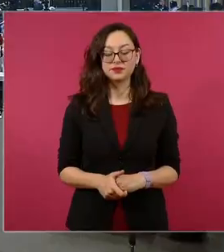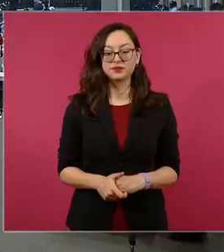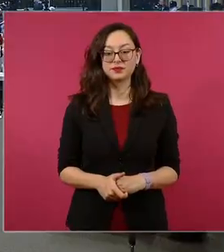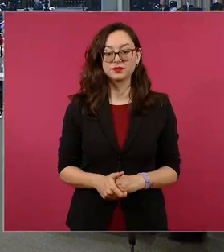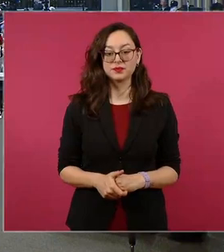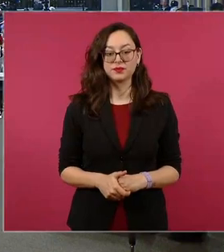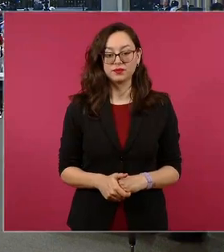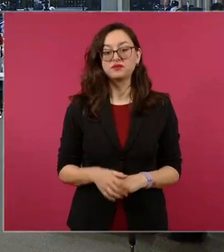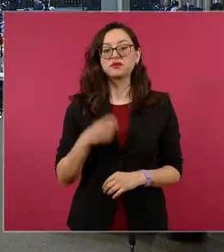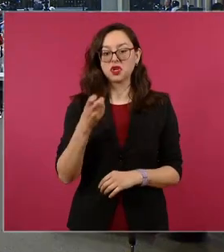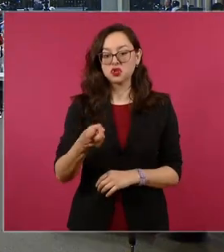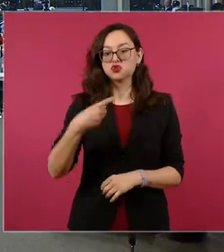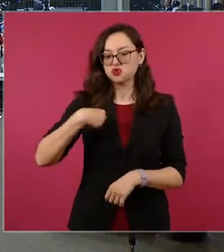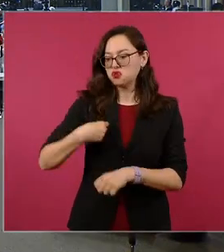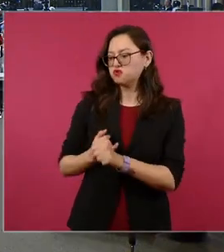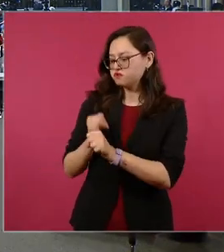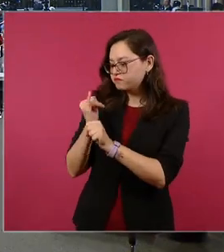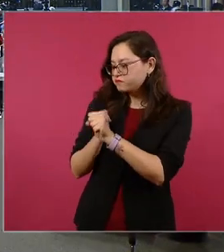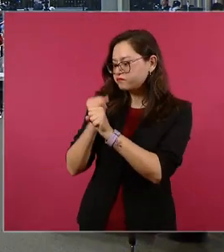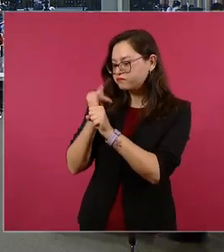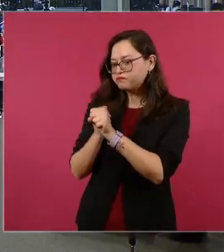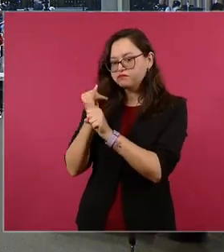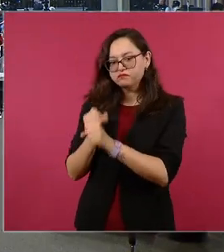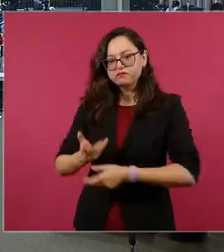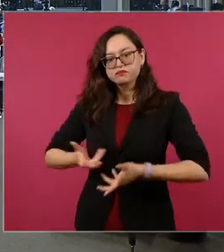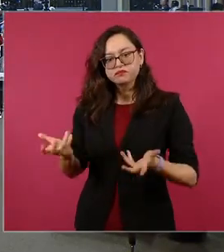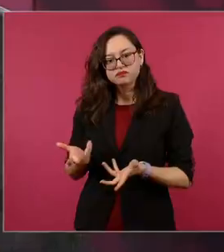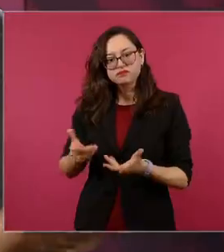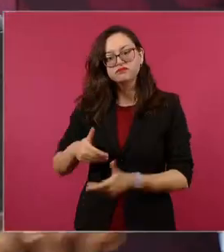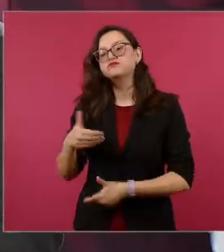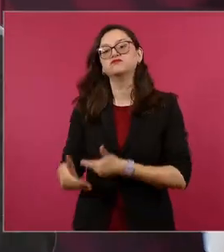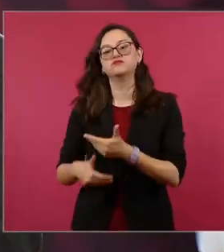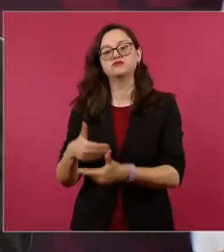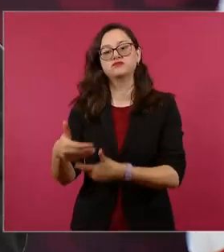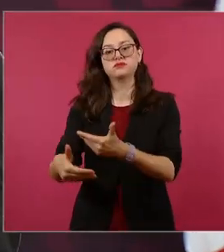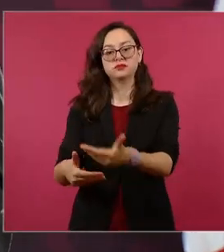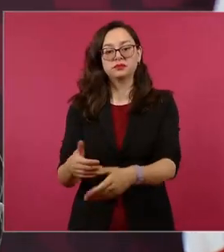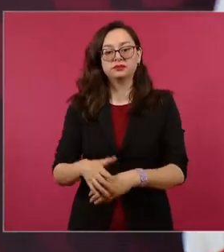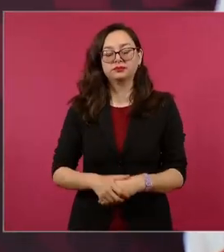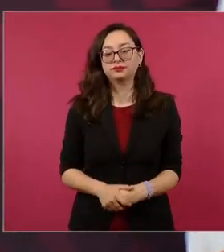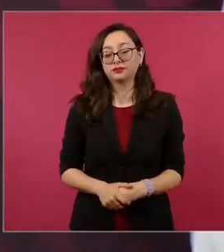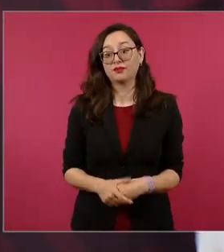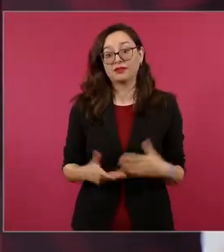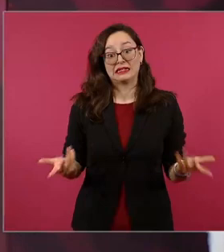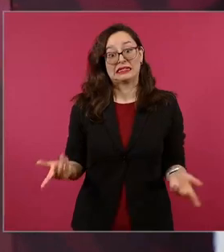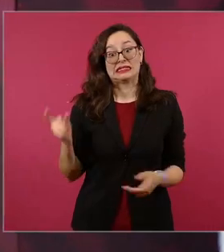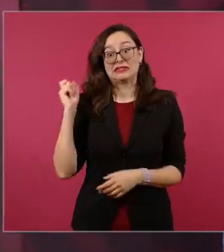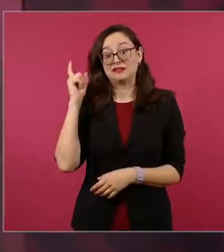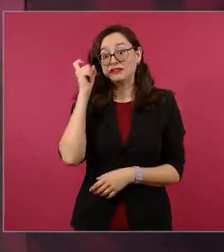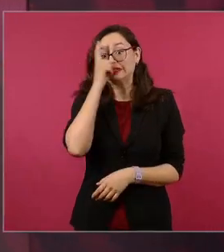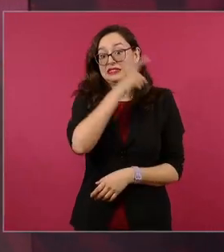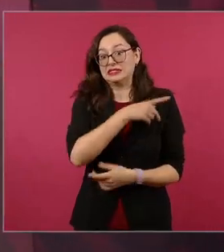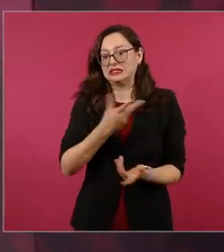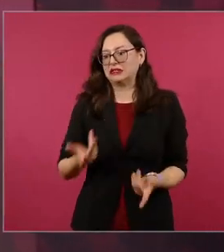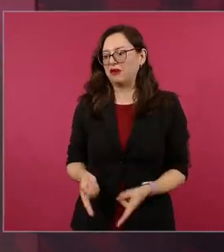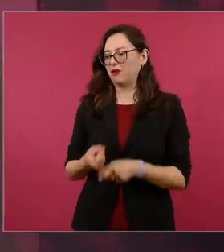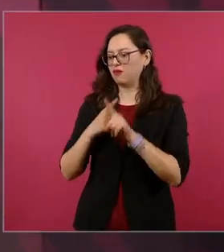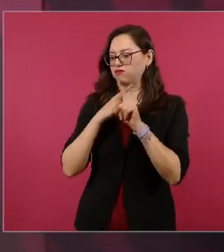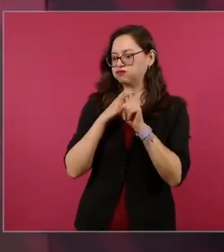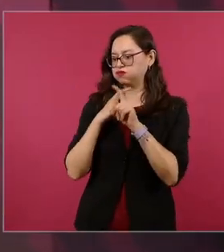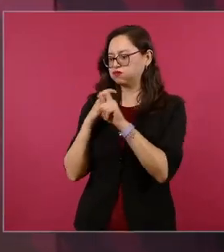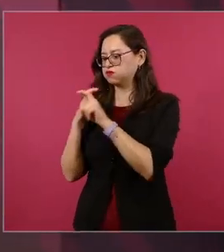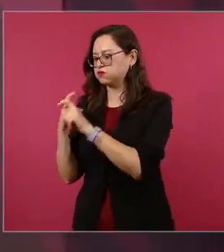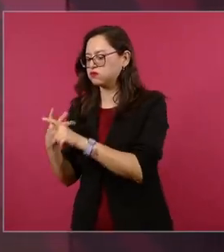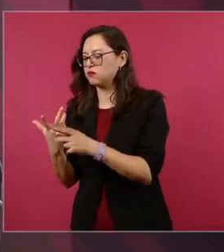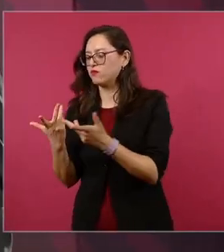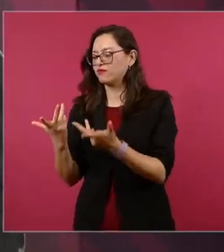Y a eso me voy a dedicar. Y esa investigación, pues como nada más hay códices y son muy pocas las